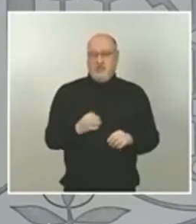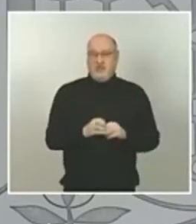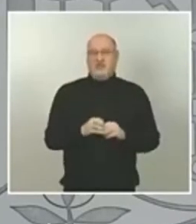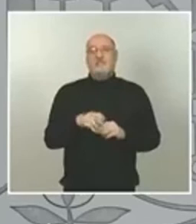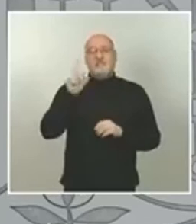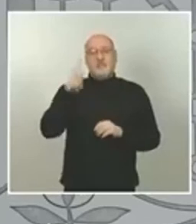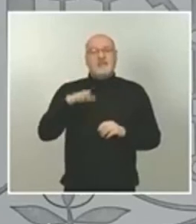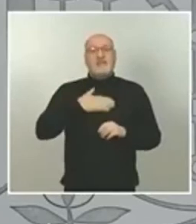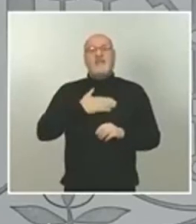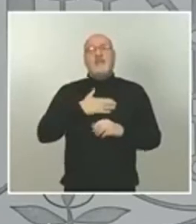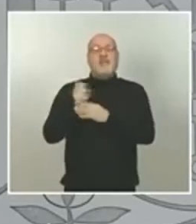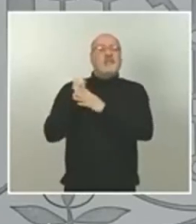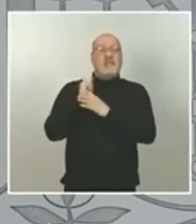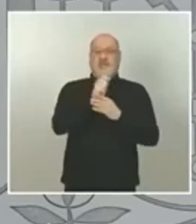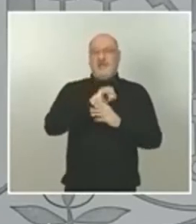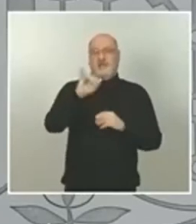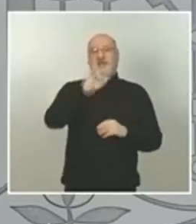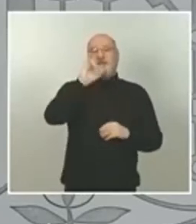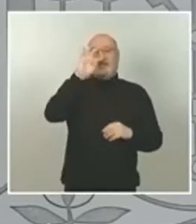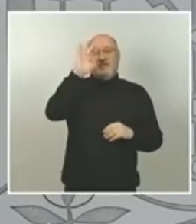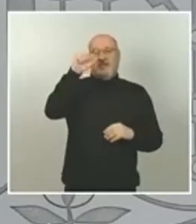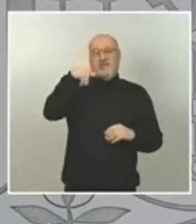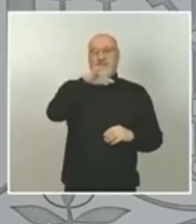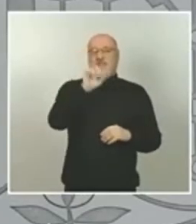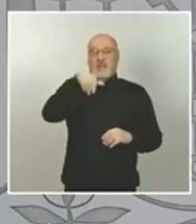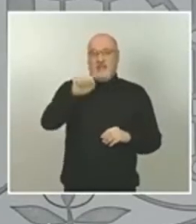Tanzania. En relación a los países primeros que les cité,